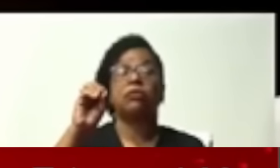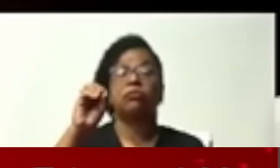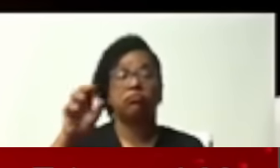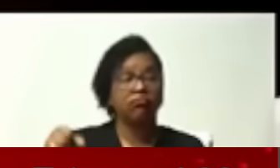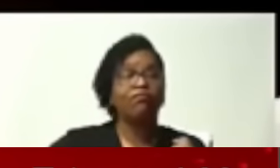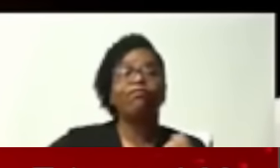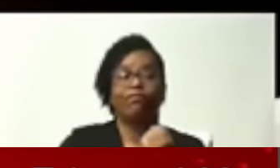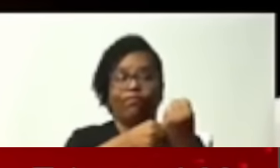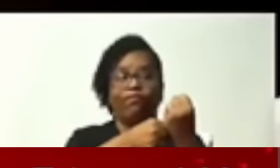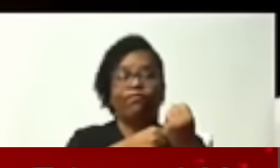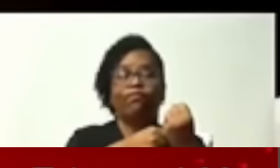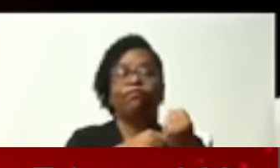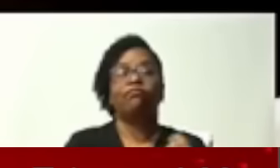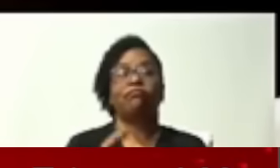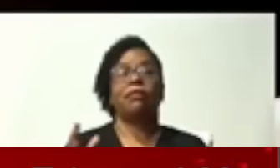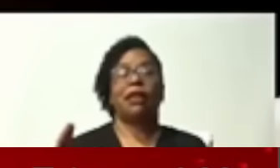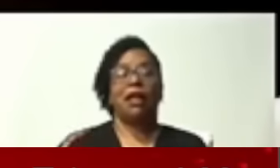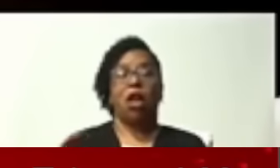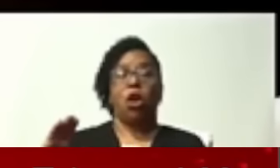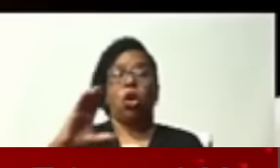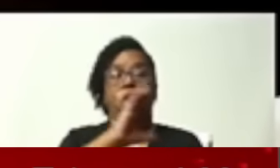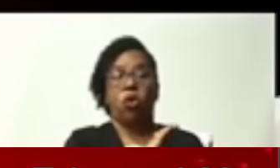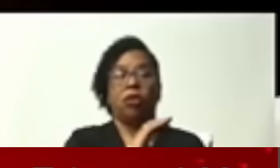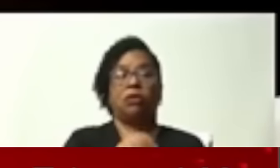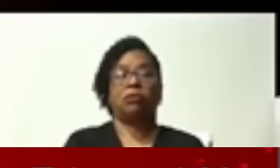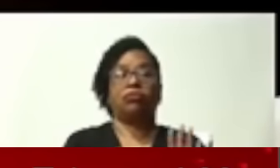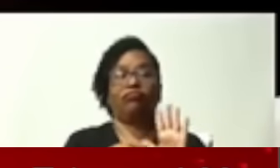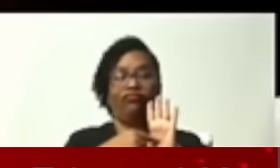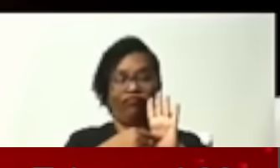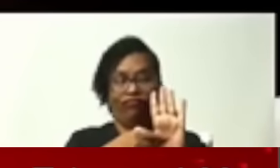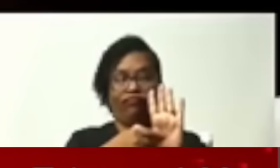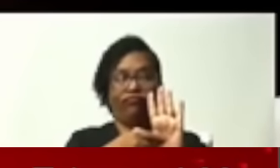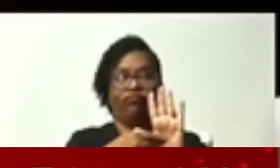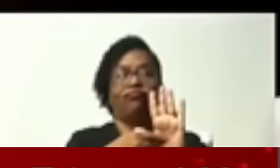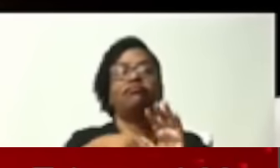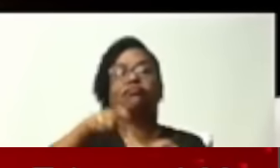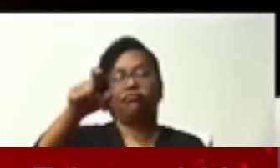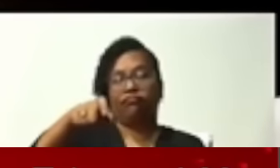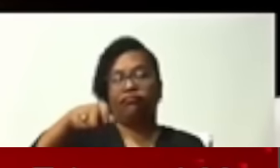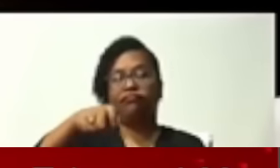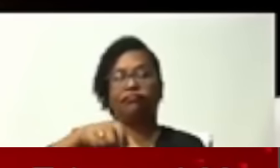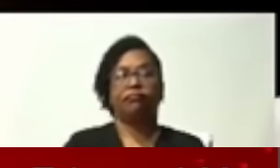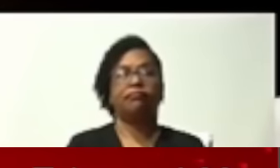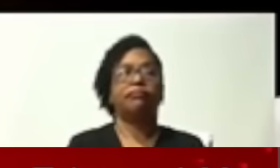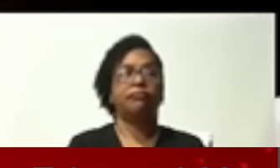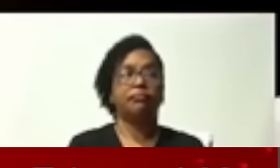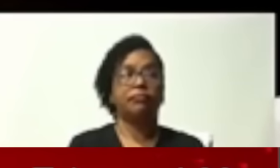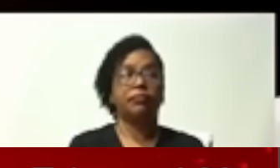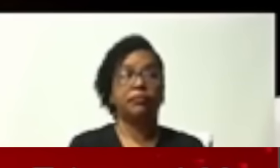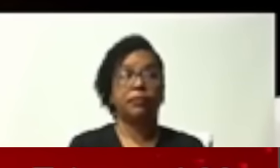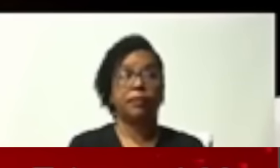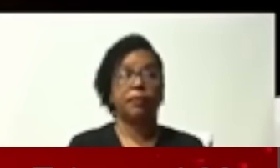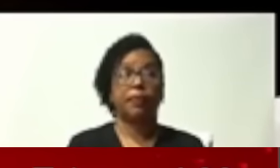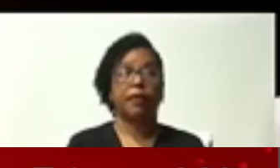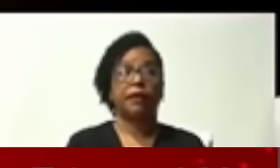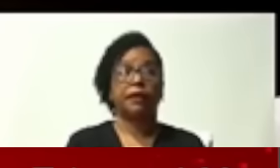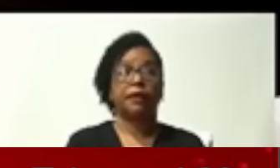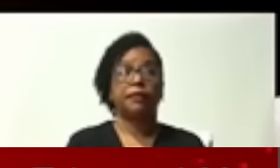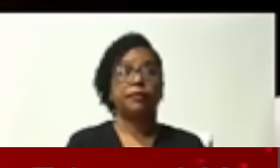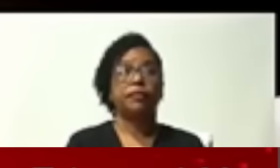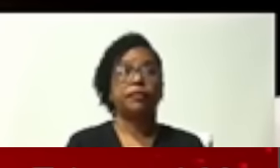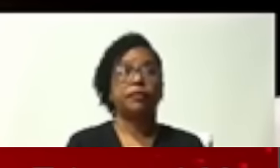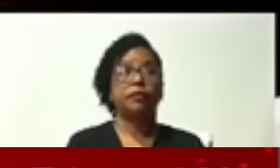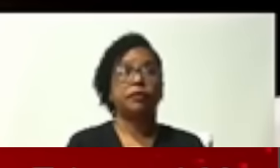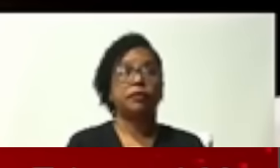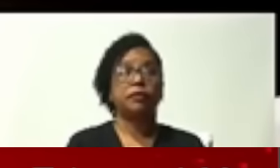apoyaríamos su resolución, también pedimos que apoyen la nuestra, que creo que vendría en muy buen momento. Pero además, lo